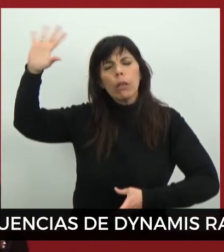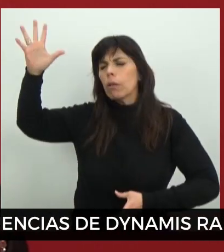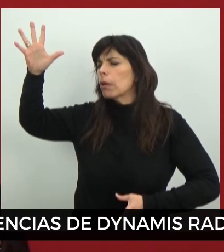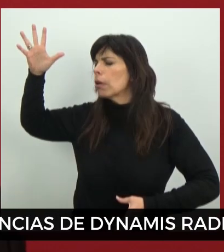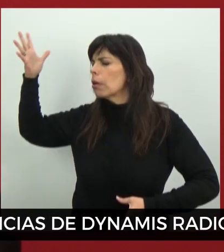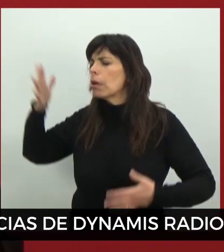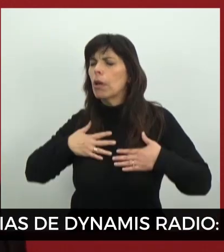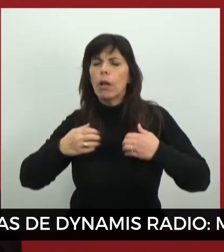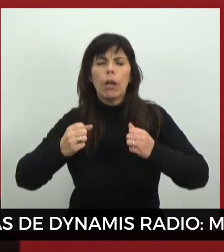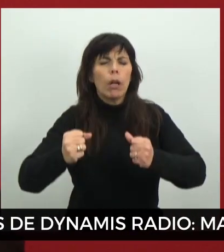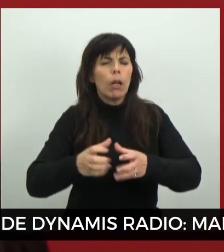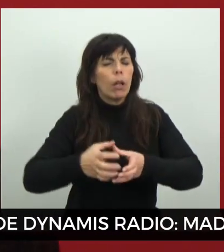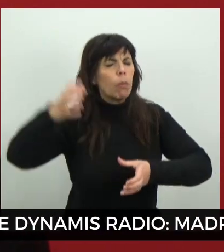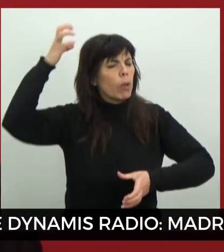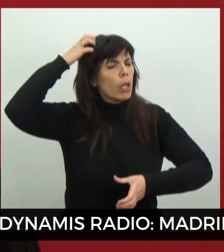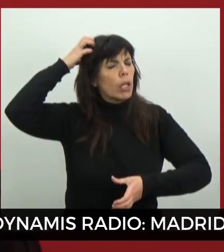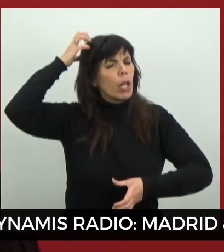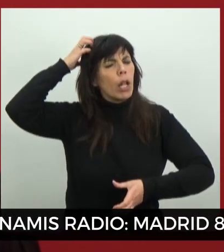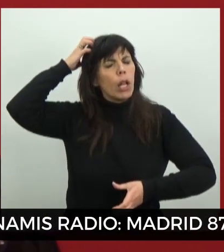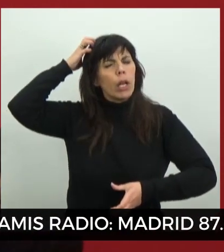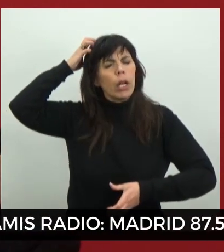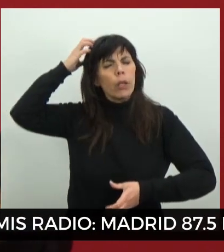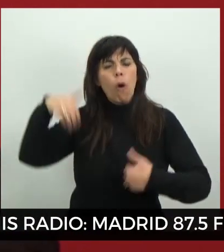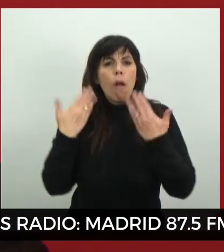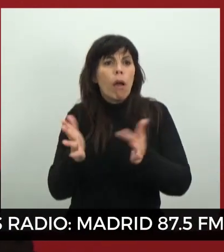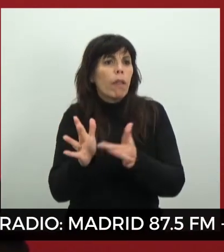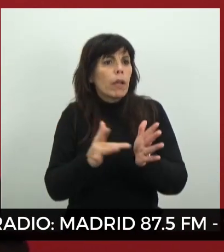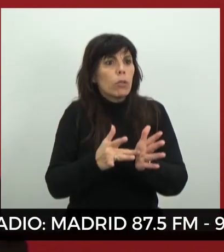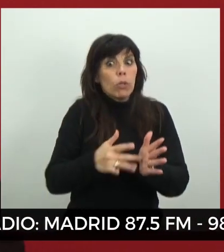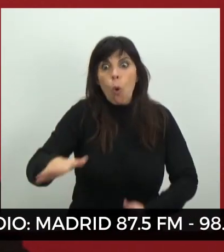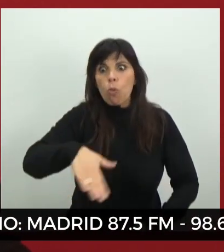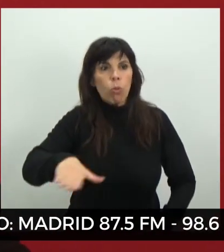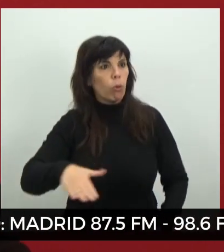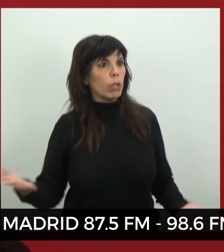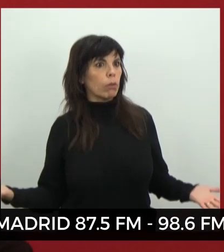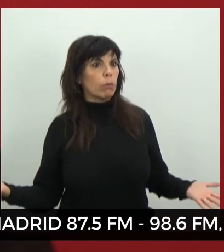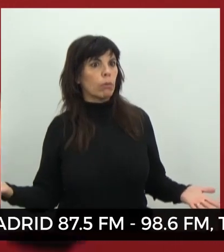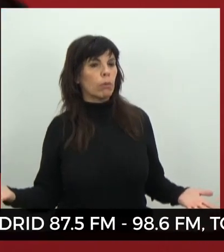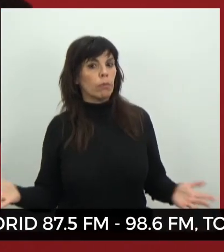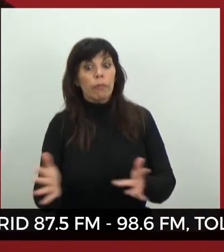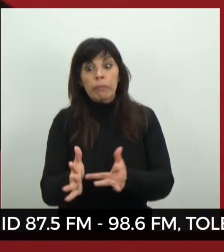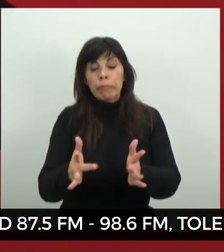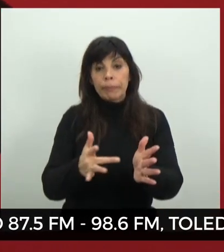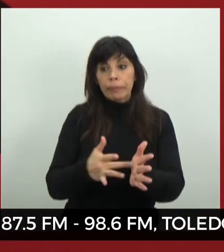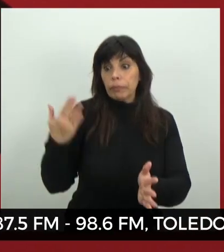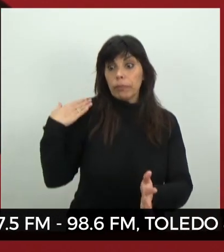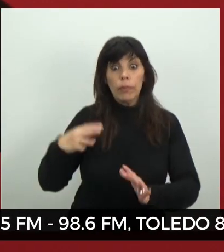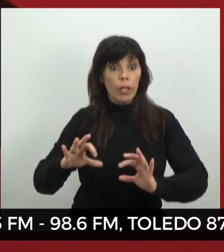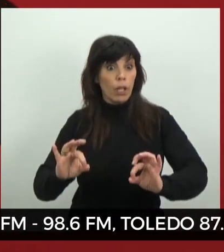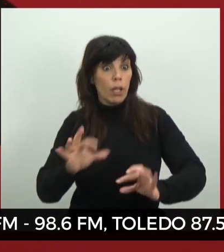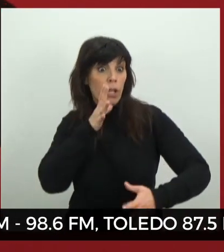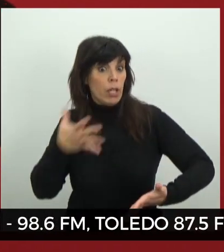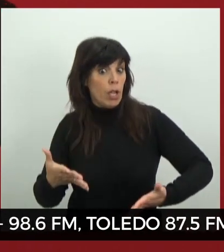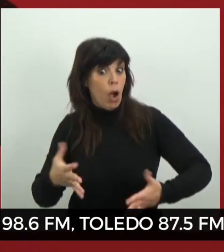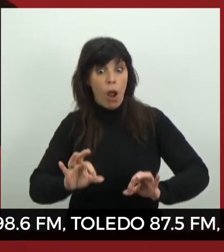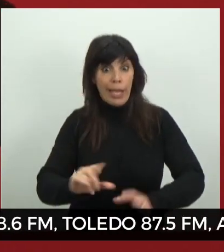poder del reino, la gracia de Jesucristo? ¿Dónde está lo que era Jesucristo? hemos convertido la